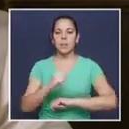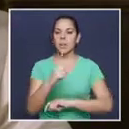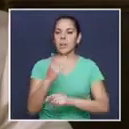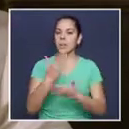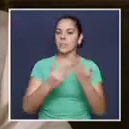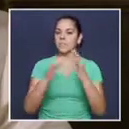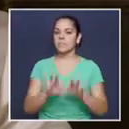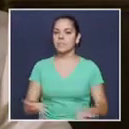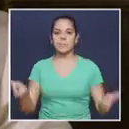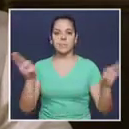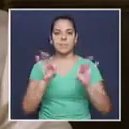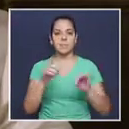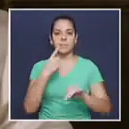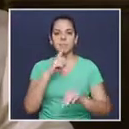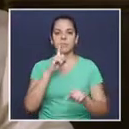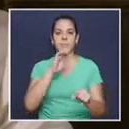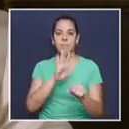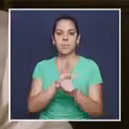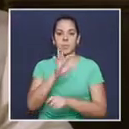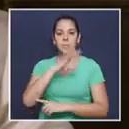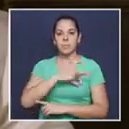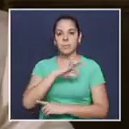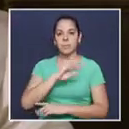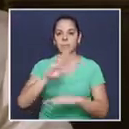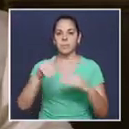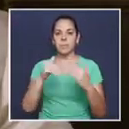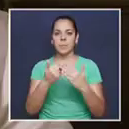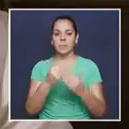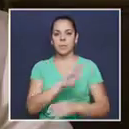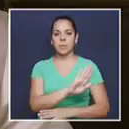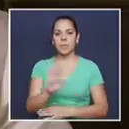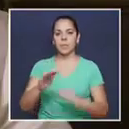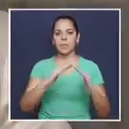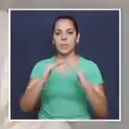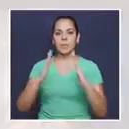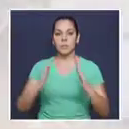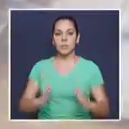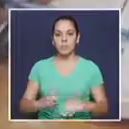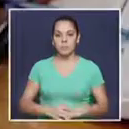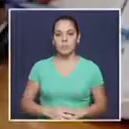los pilares que garantice el bienestar de todos sus habitantes.